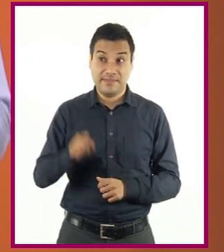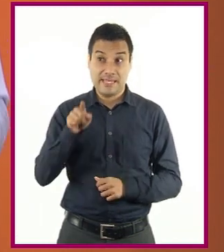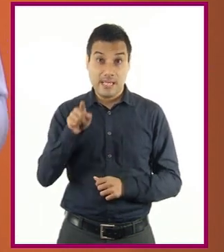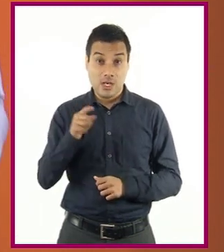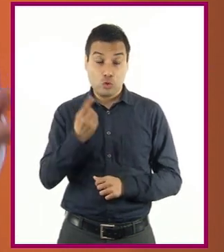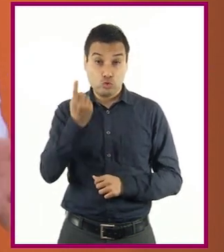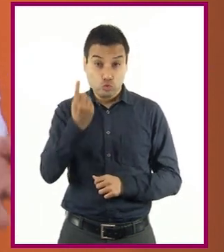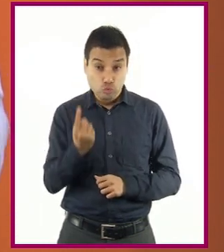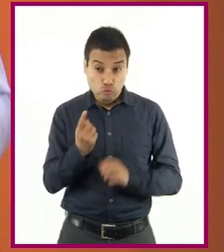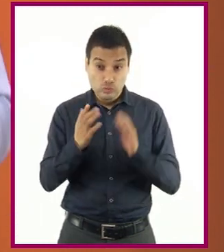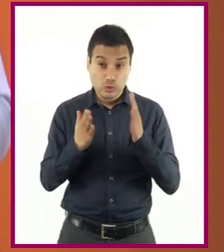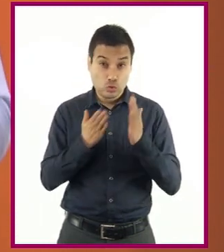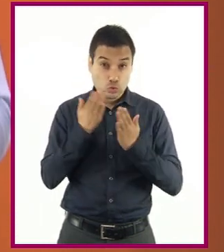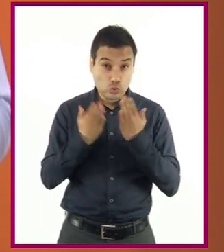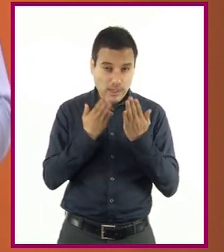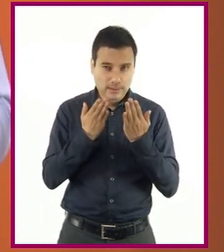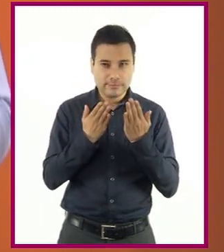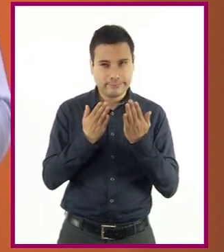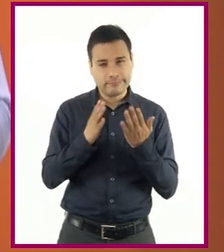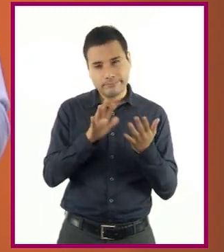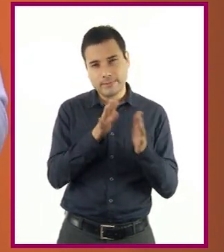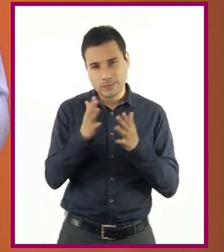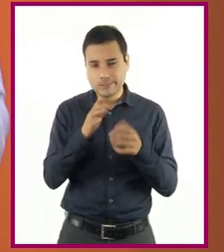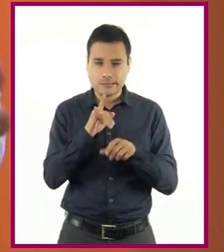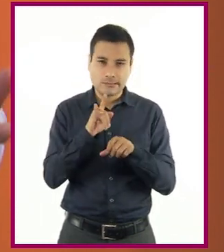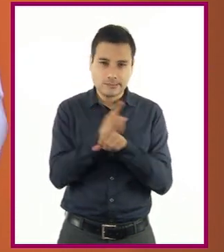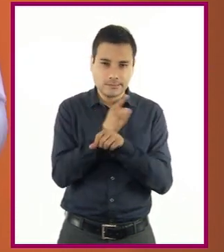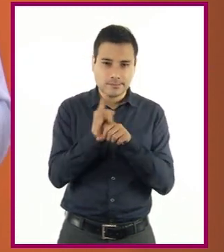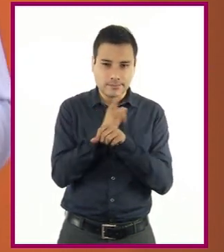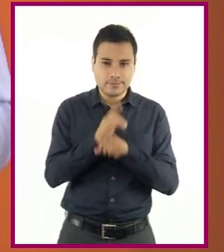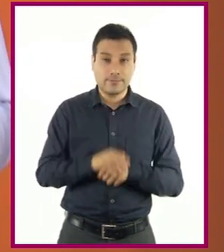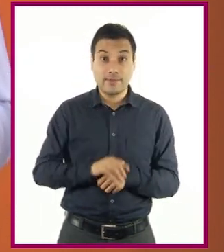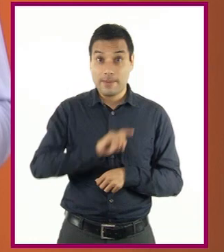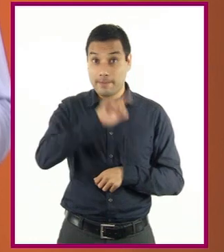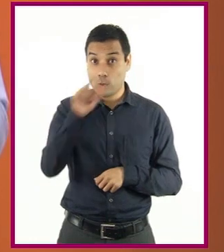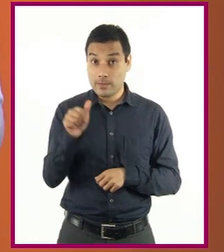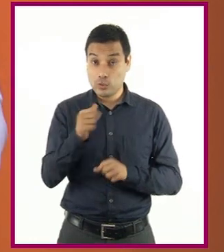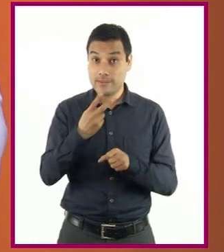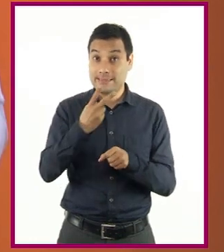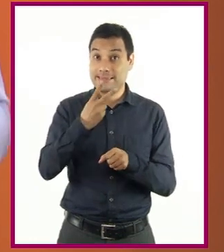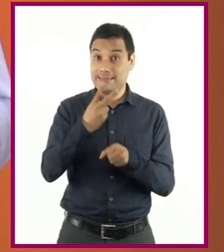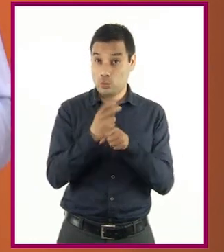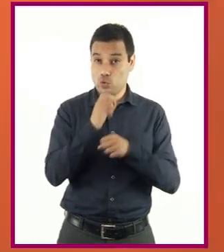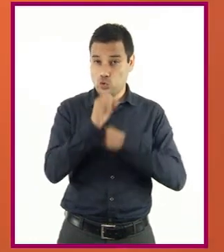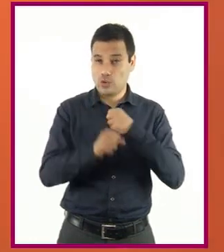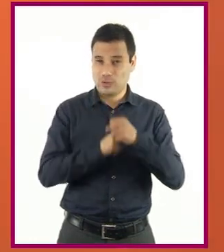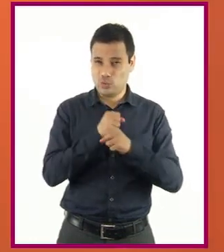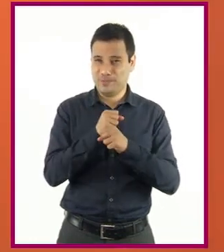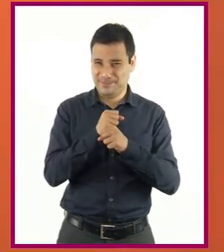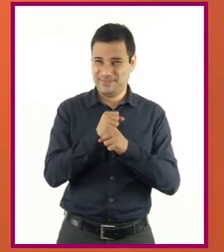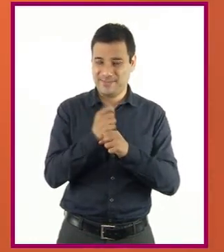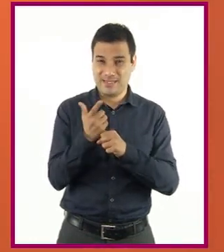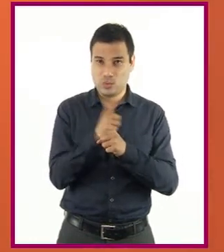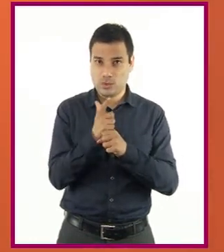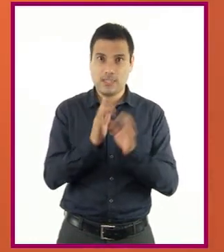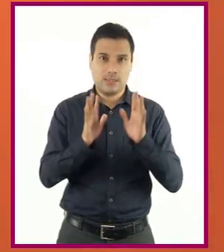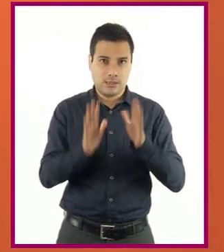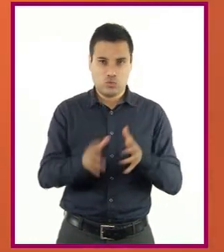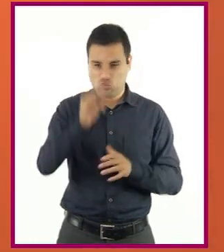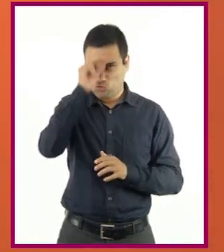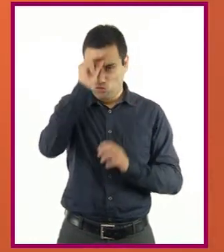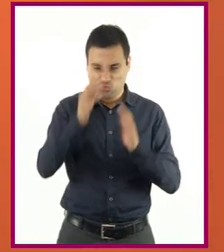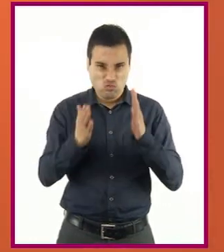infancia, como lo reflejan sus notas. Sin embargo, esto cambió al llegar al segundo año de licenciatura. En sus estudios